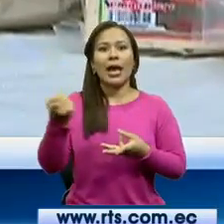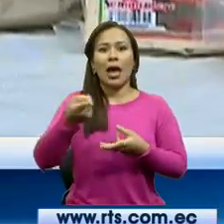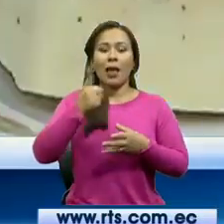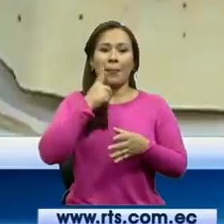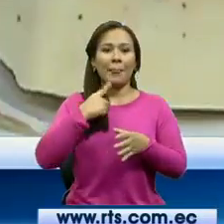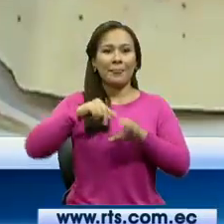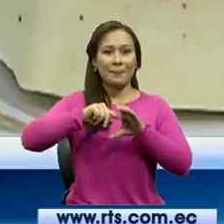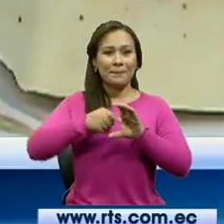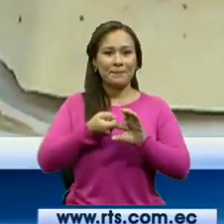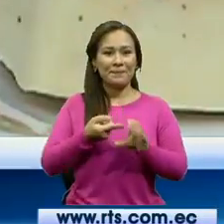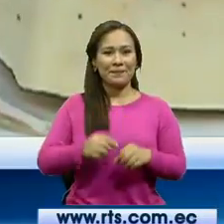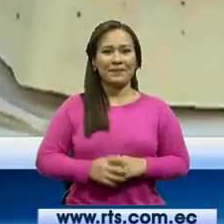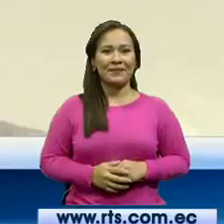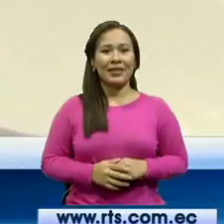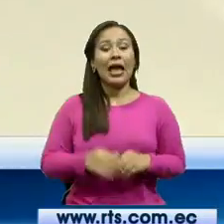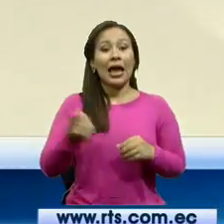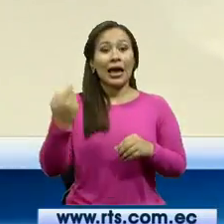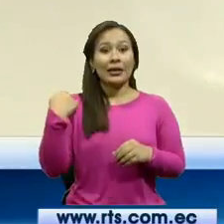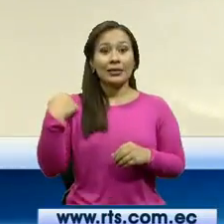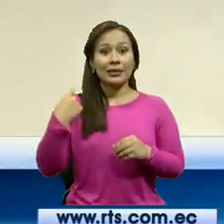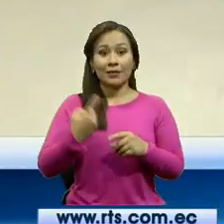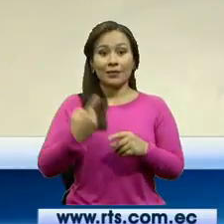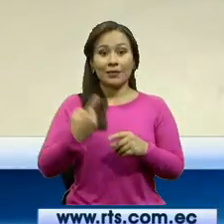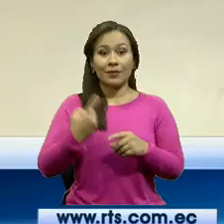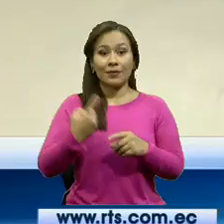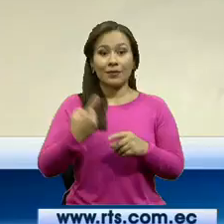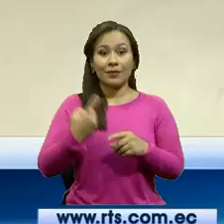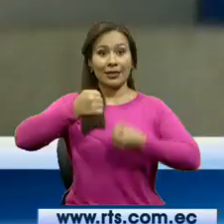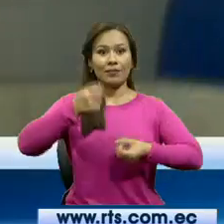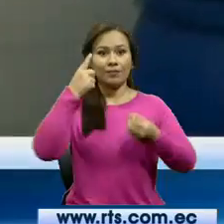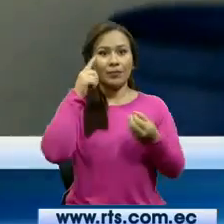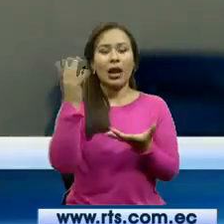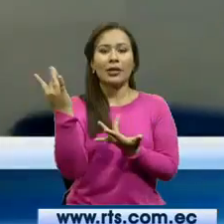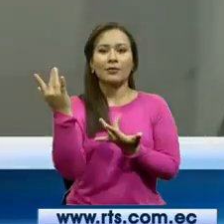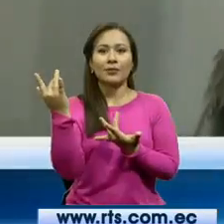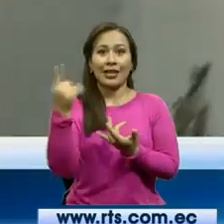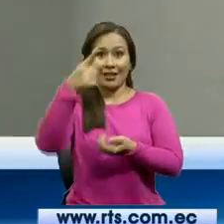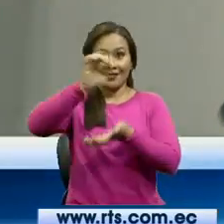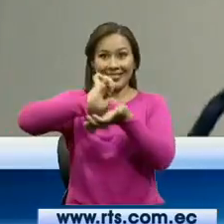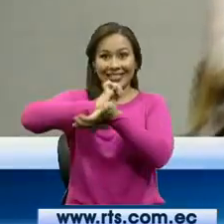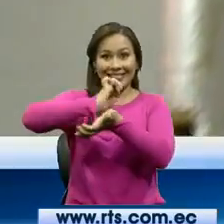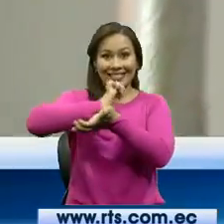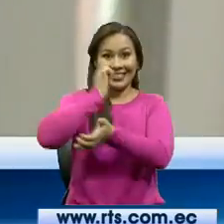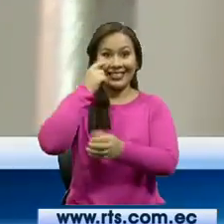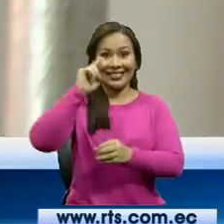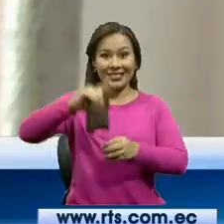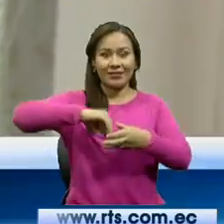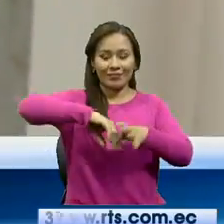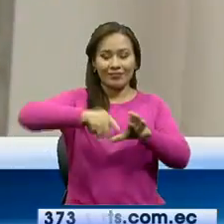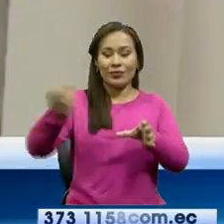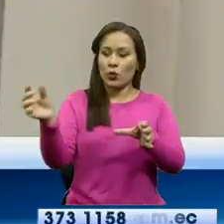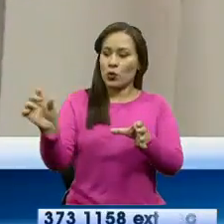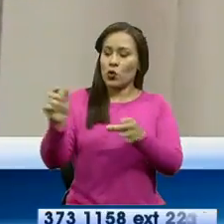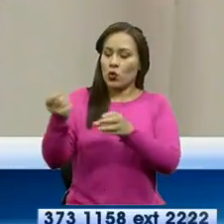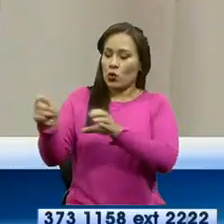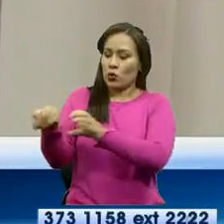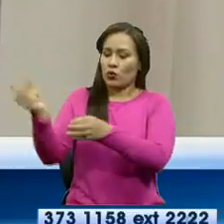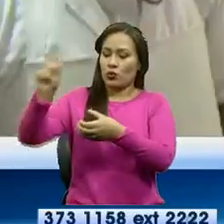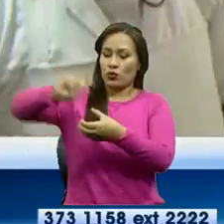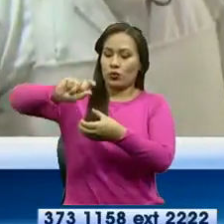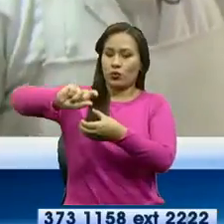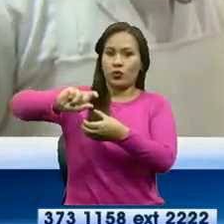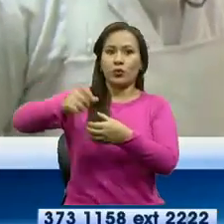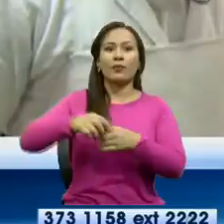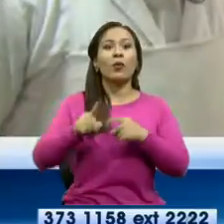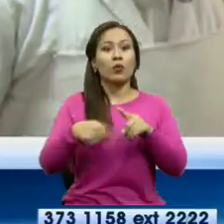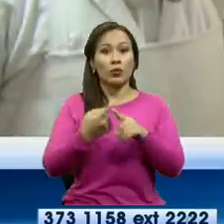manjar. En este caso ya tenemos la leche que está lista para cuajar y ya está una vez pasteurizada. Vamos a añadir el cuajo para coagular la leche.